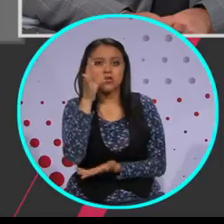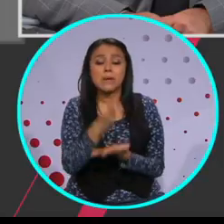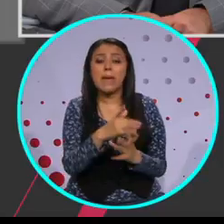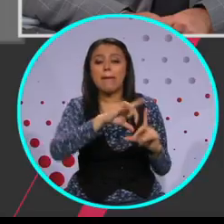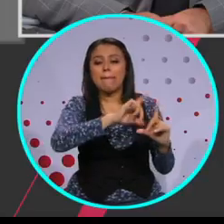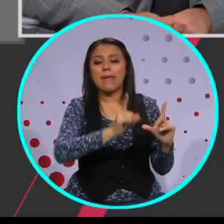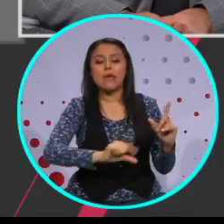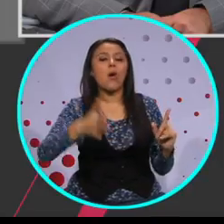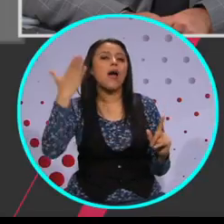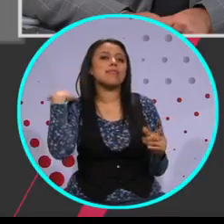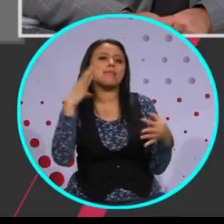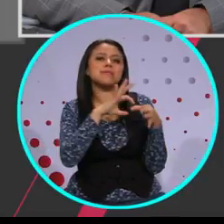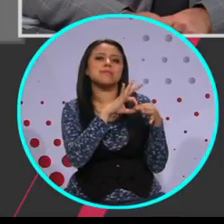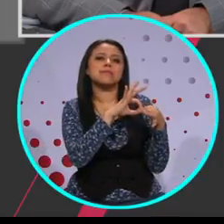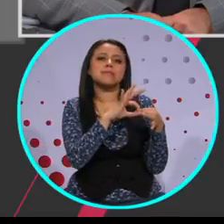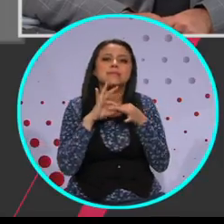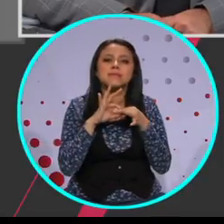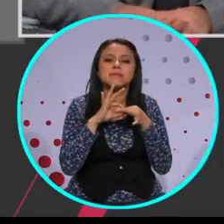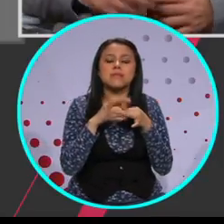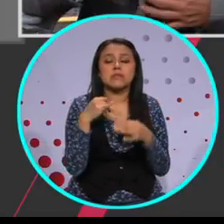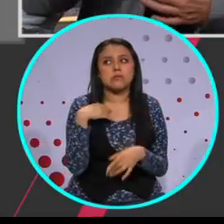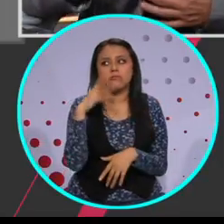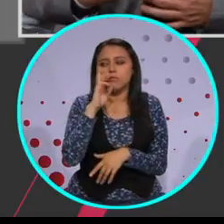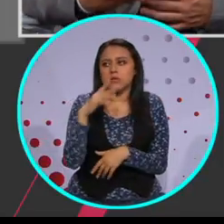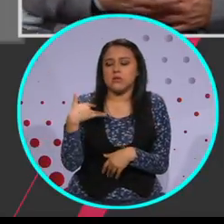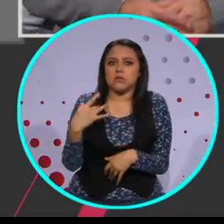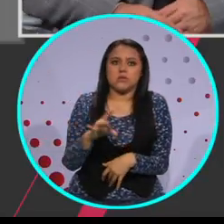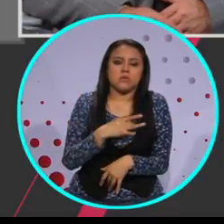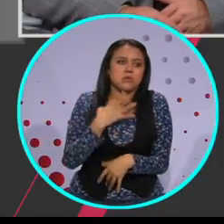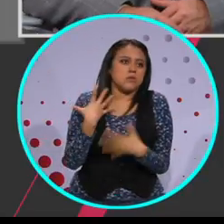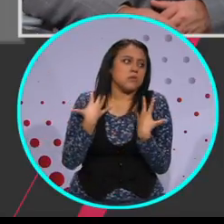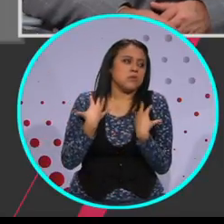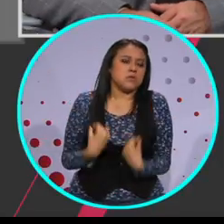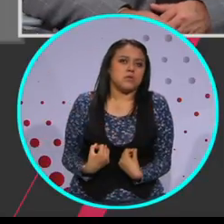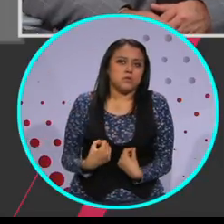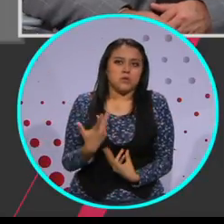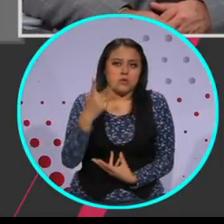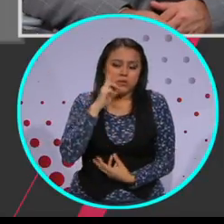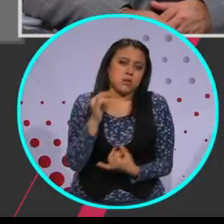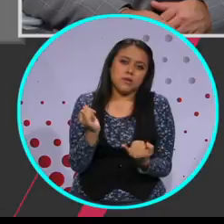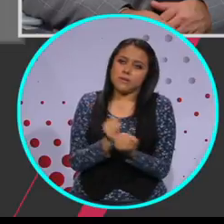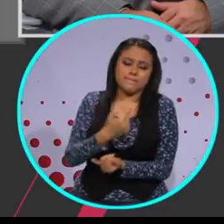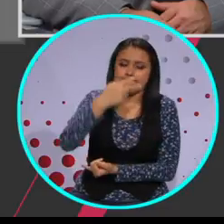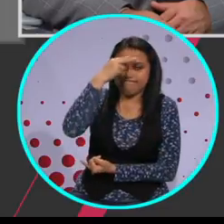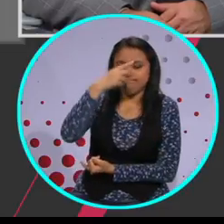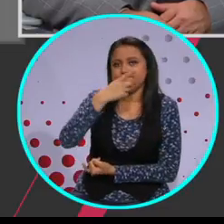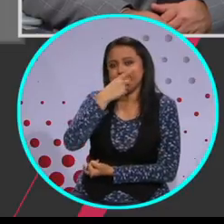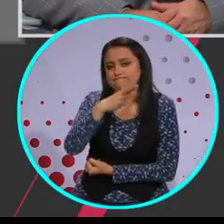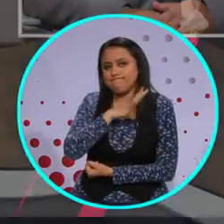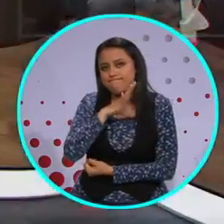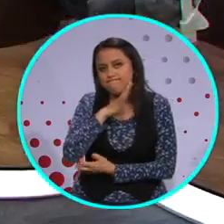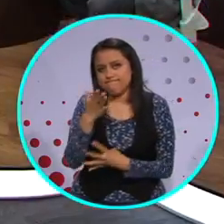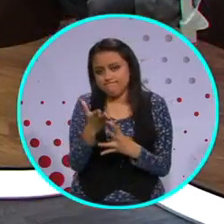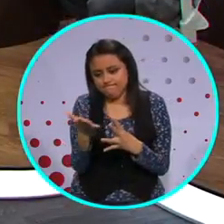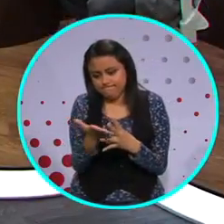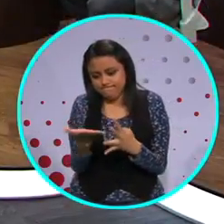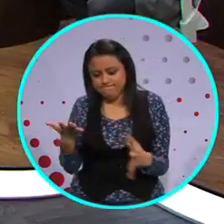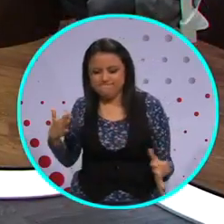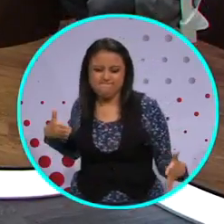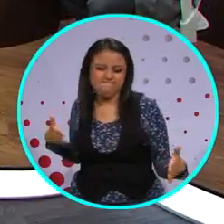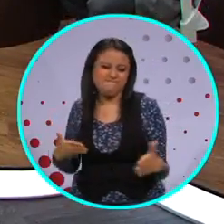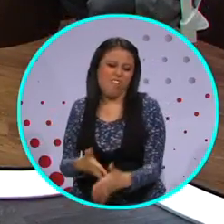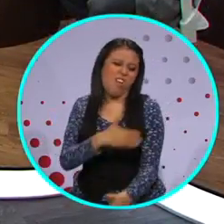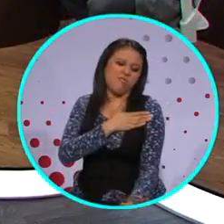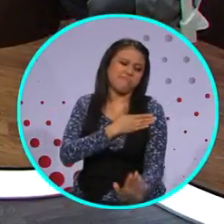unidos y lo que me está diciendo me está espantando los propios mexicanos dicen que no también divisiones y enfrentamientos entre los propios